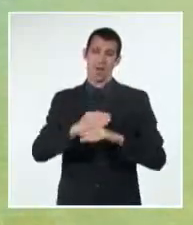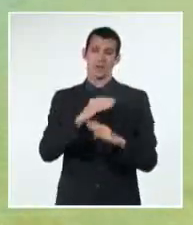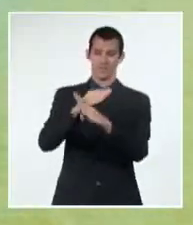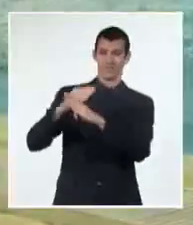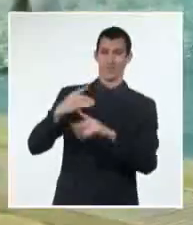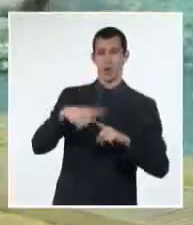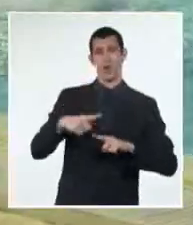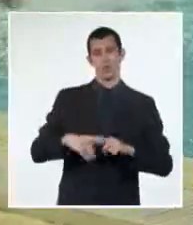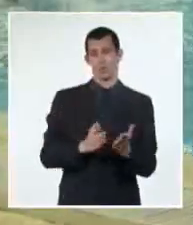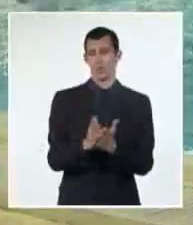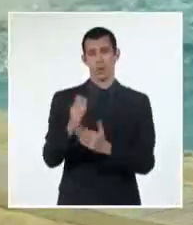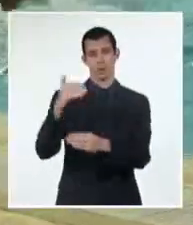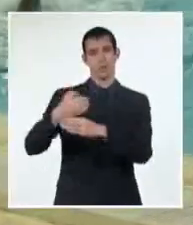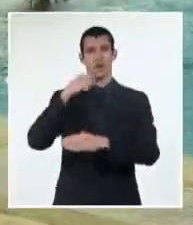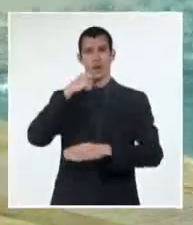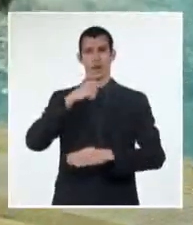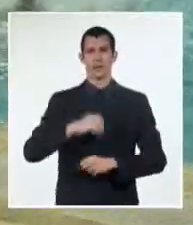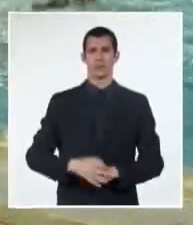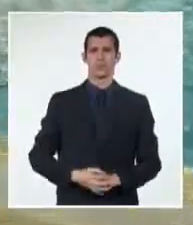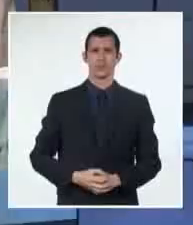restricciones de la Casa Blanca.